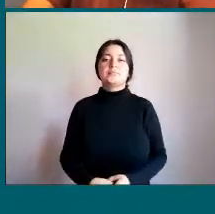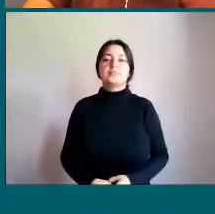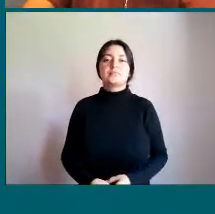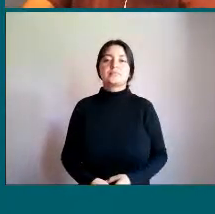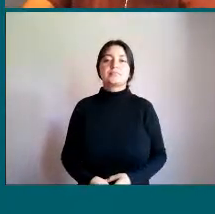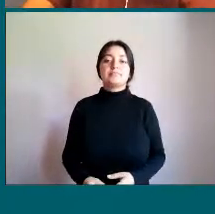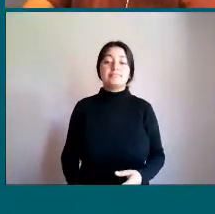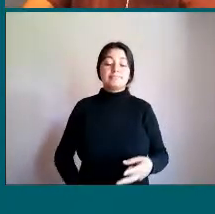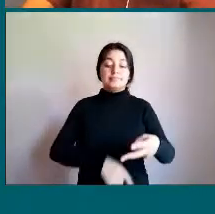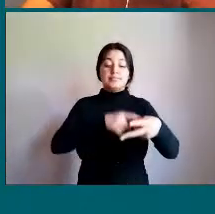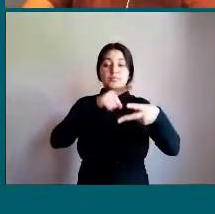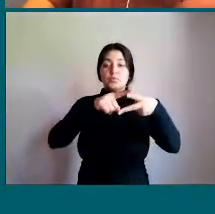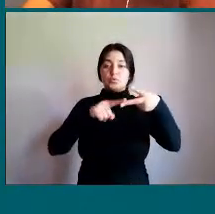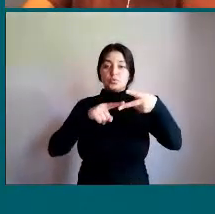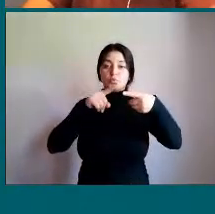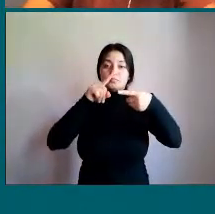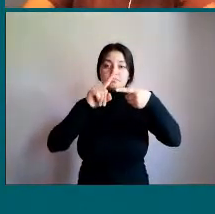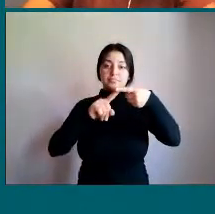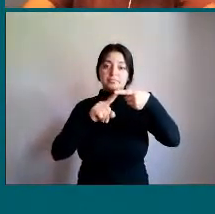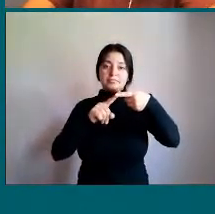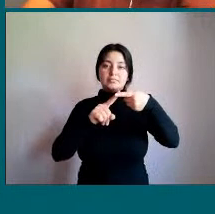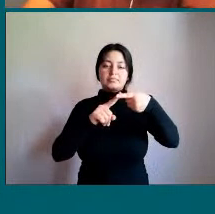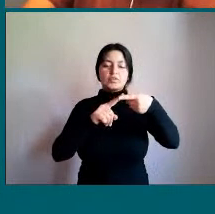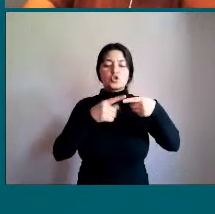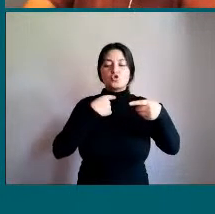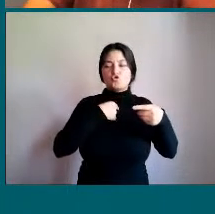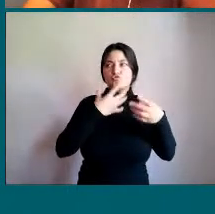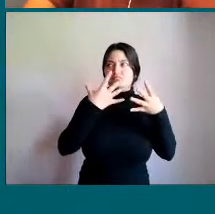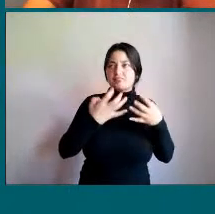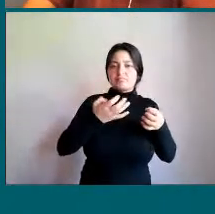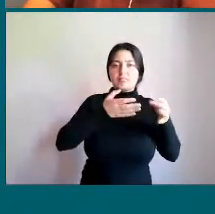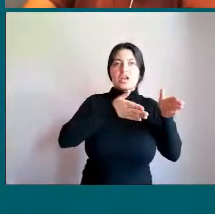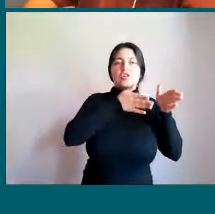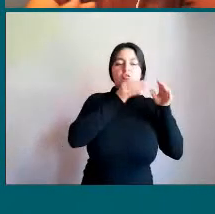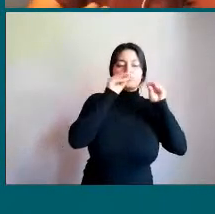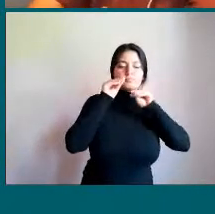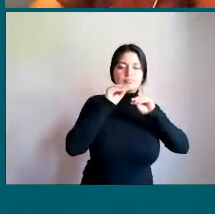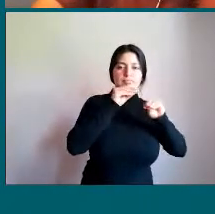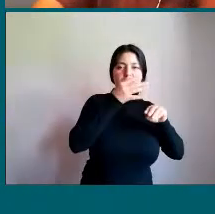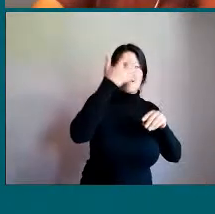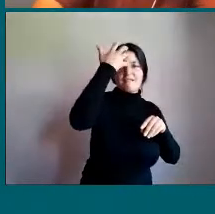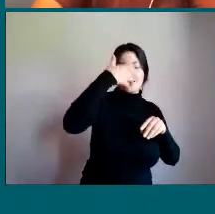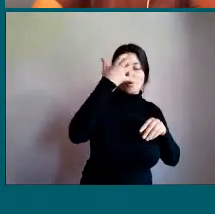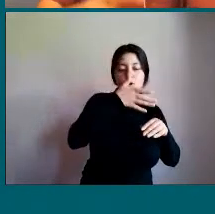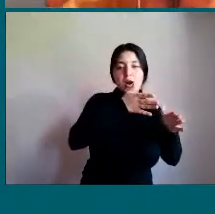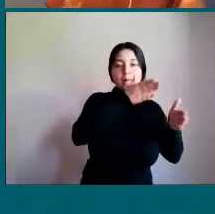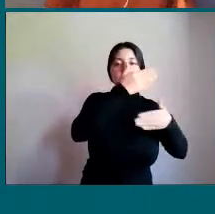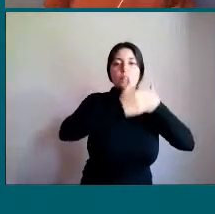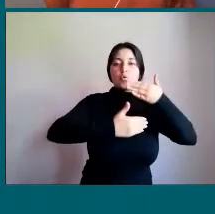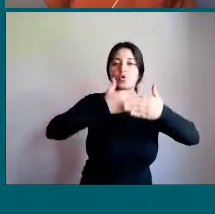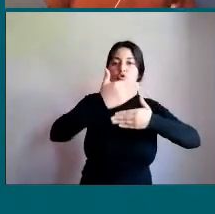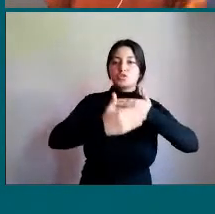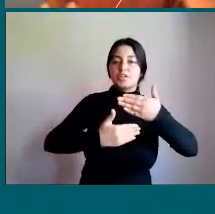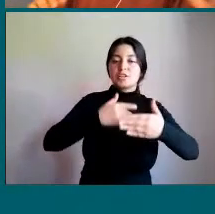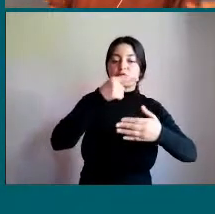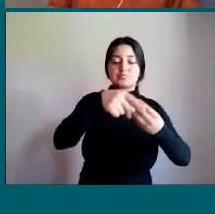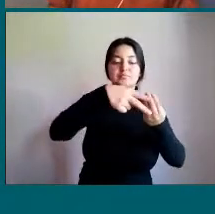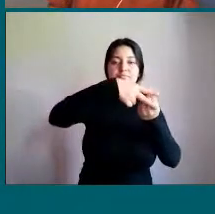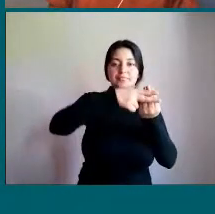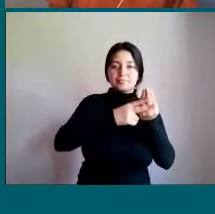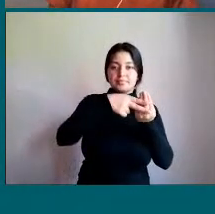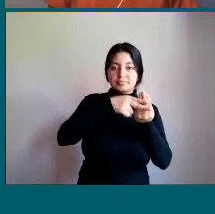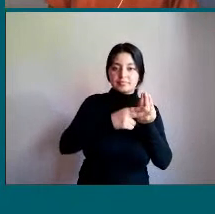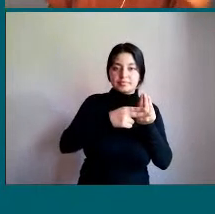dividir en dos tipos. Si quiero evaluar el proceso, vendría muy bien, por ejemplo, este modelo de herramientas, ¿vale? Por un lado, las dianas